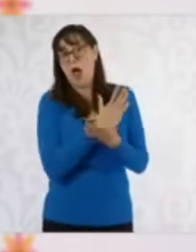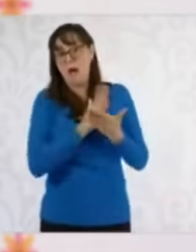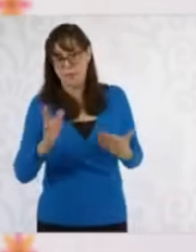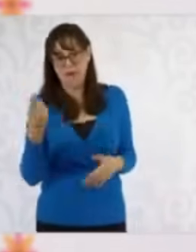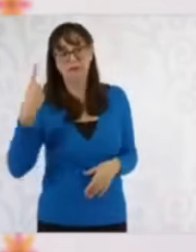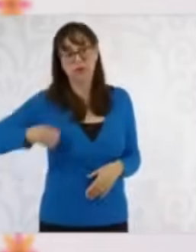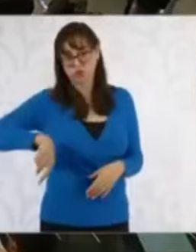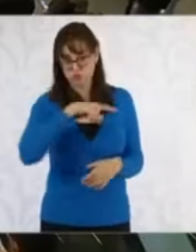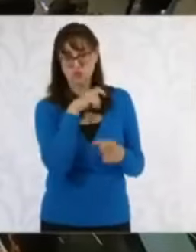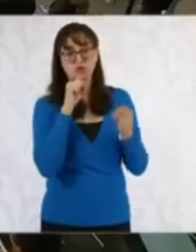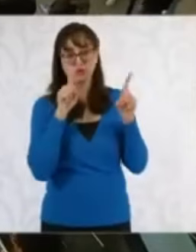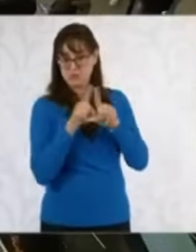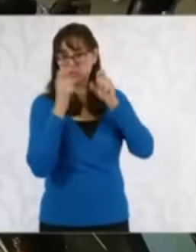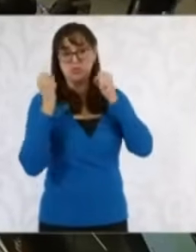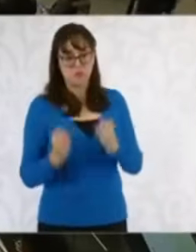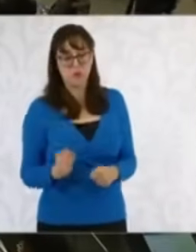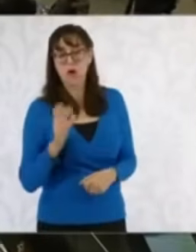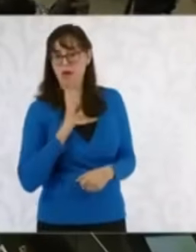de contingencias.